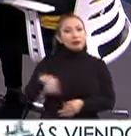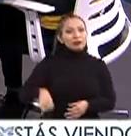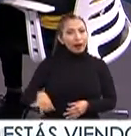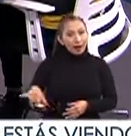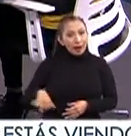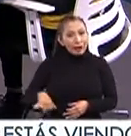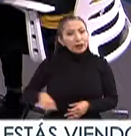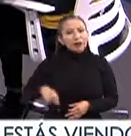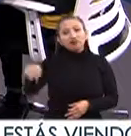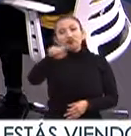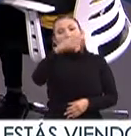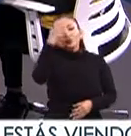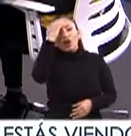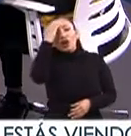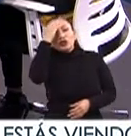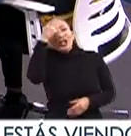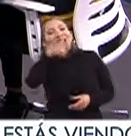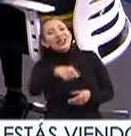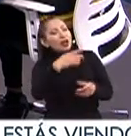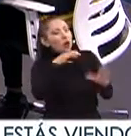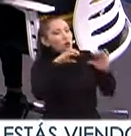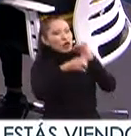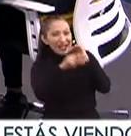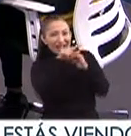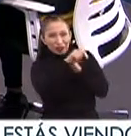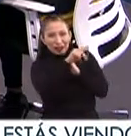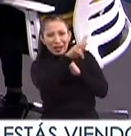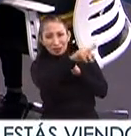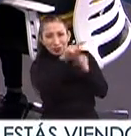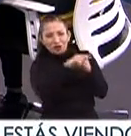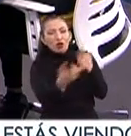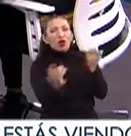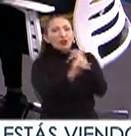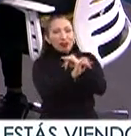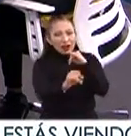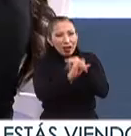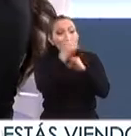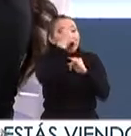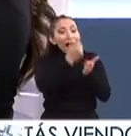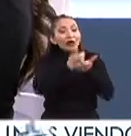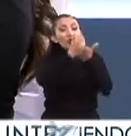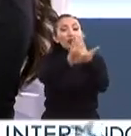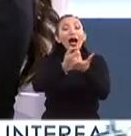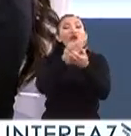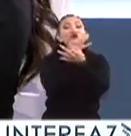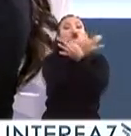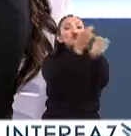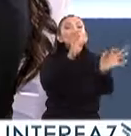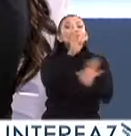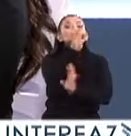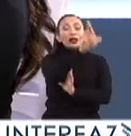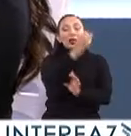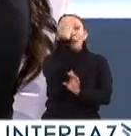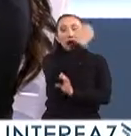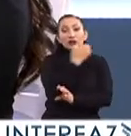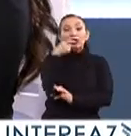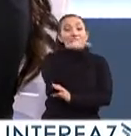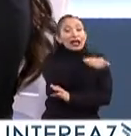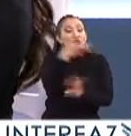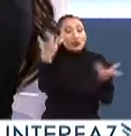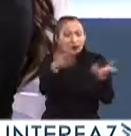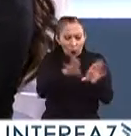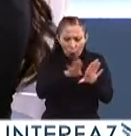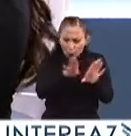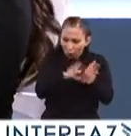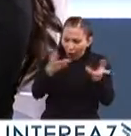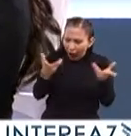que conozcan el papel de los medios de comunicación en estos procesos de difusión de las evaluaciones y desarrollen estrategias de